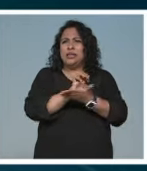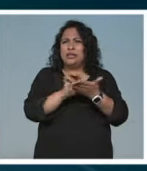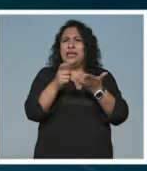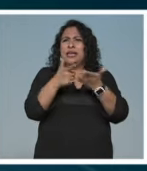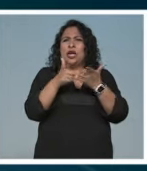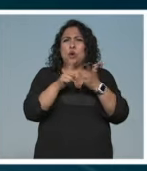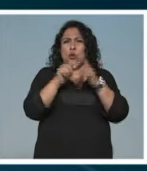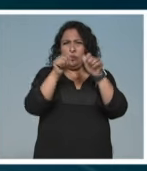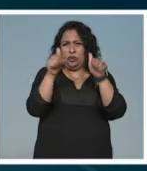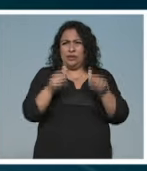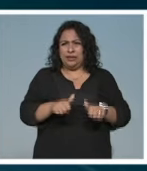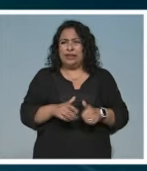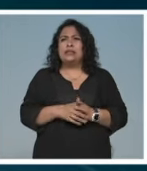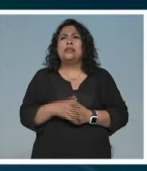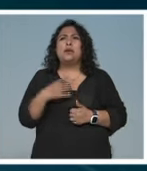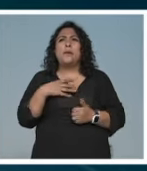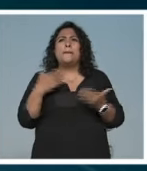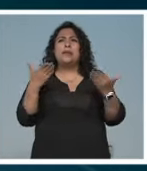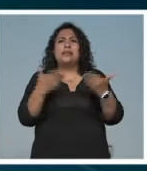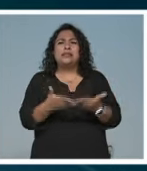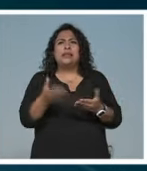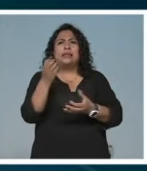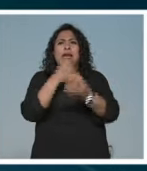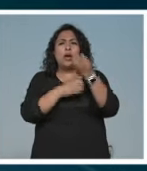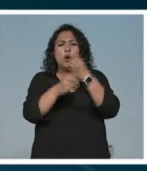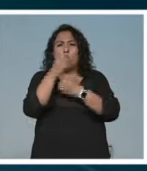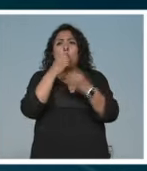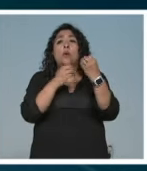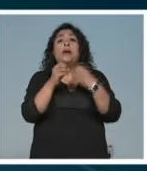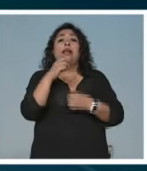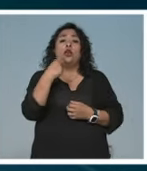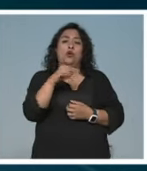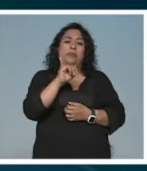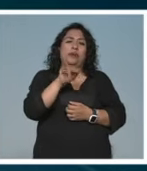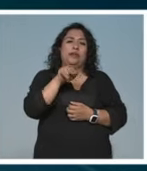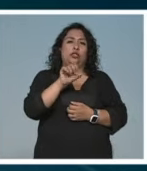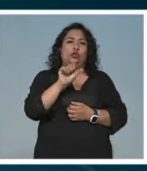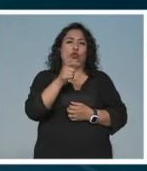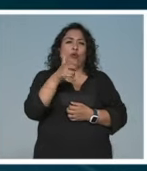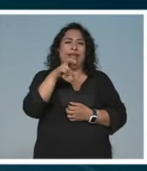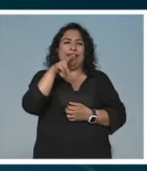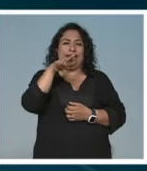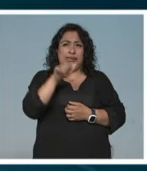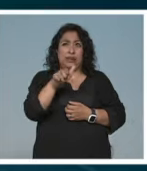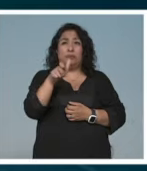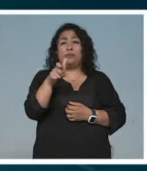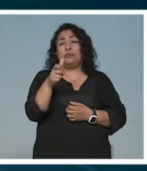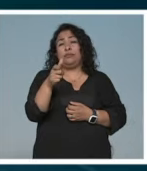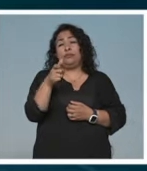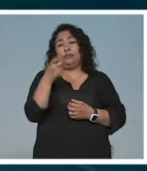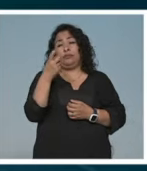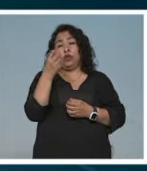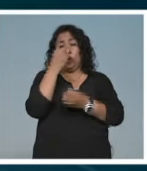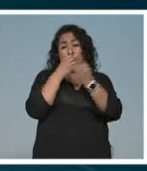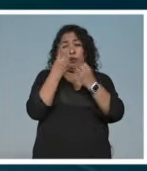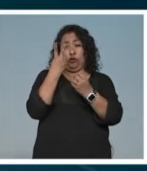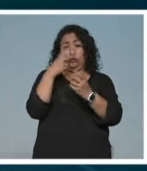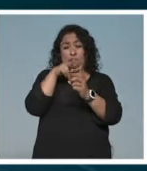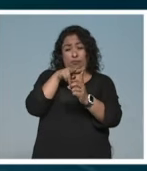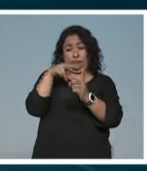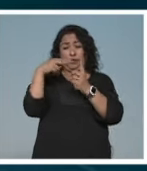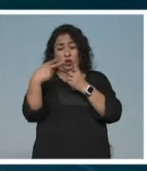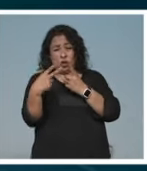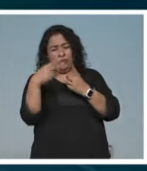Grupos Artísticos, que presentará la puesta en escena Insurgencia, obra que, desde dos miradas, plantea